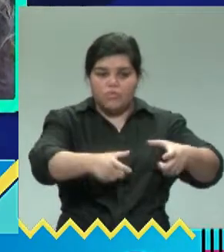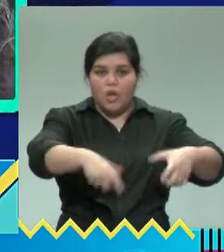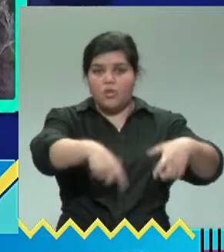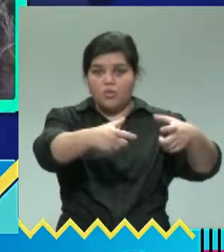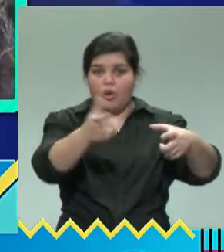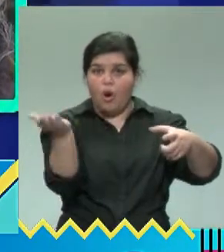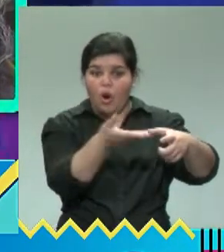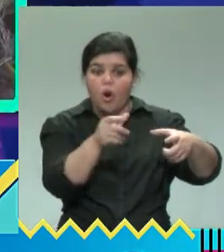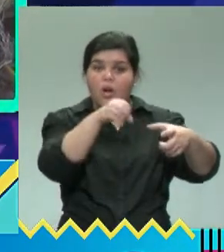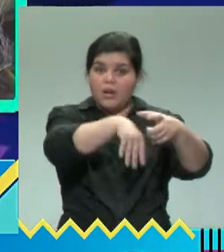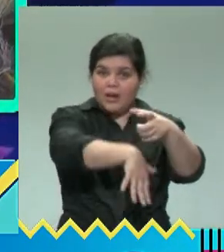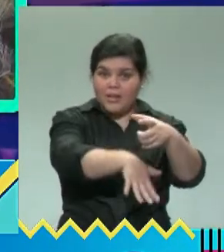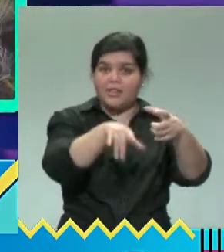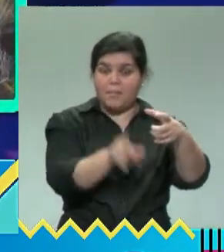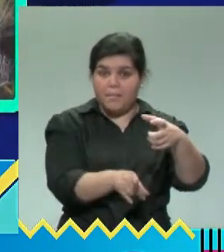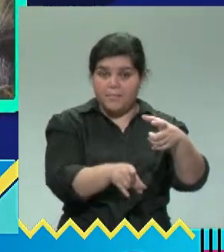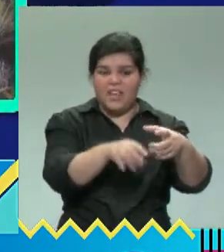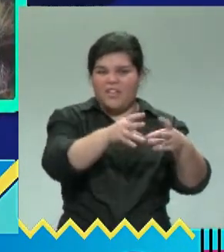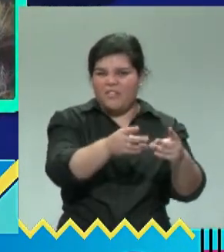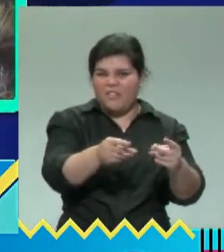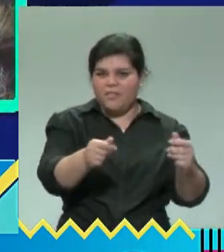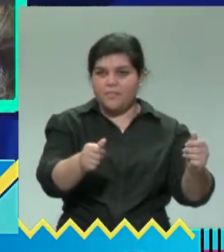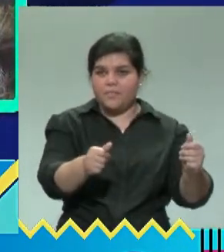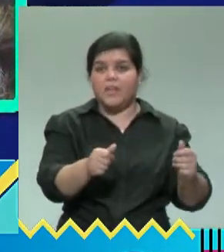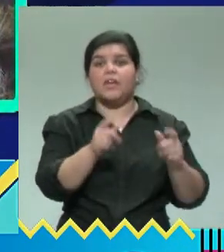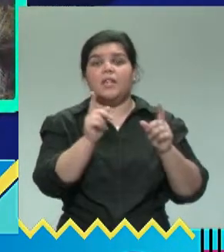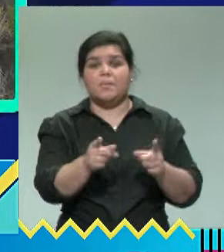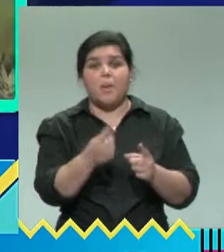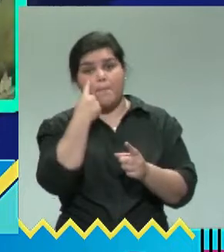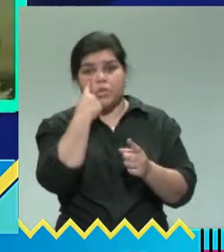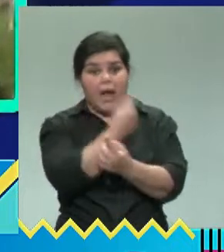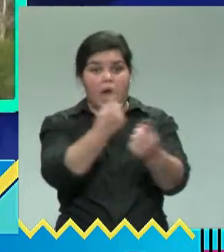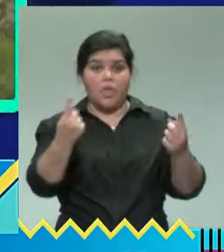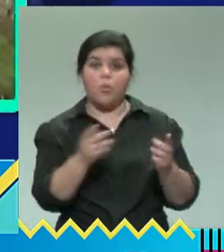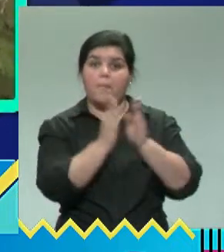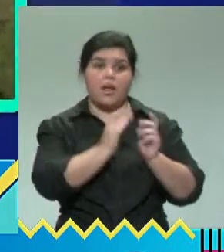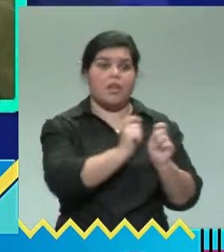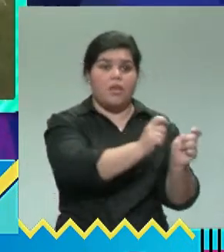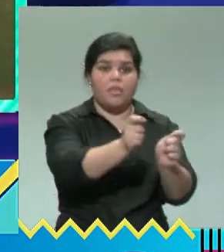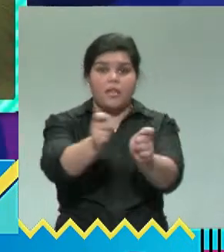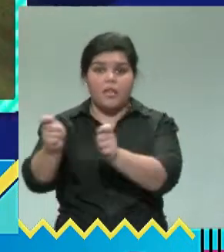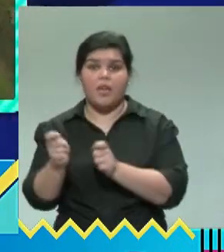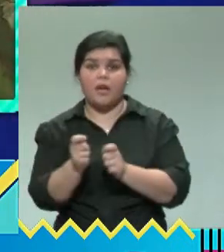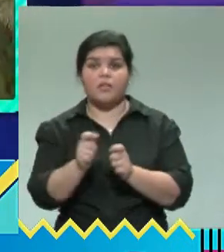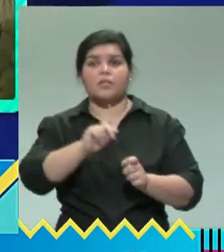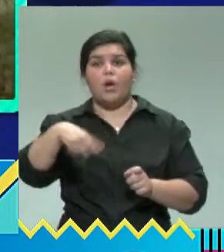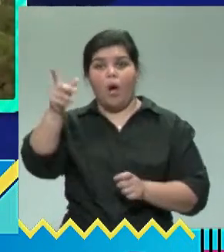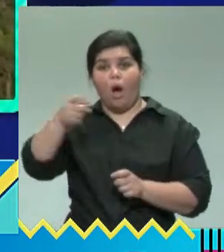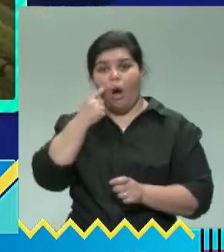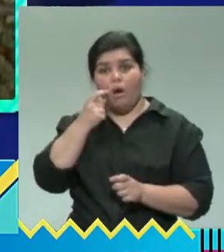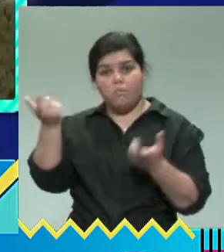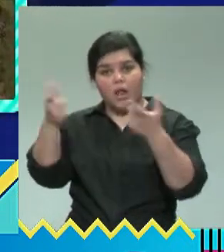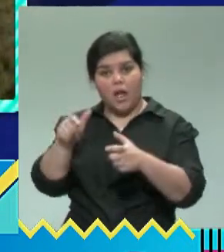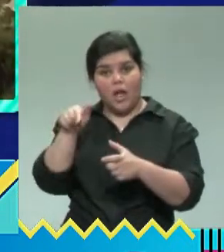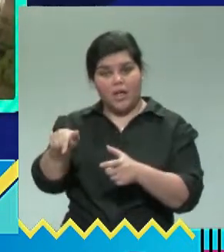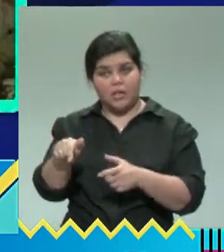Cada municipio va a recibir una y Melchor va a recibir otra para el parque. Bien. La va a llevar a recibir un tractor,